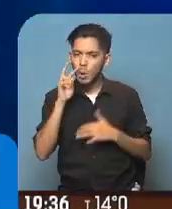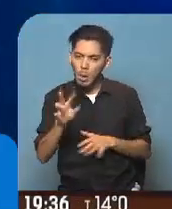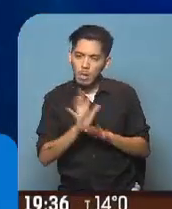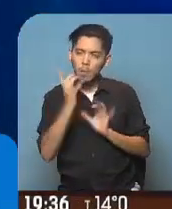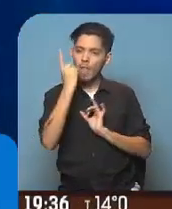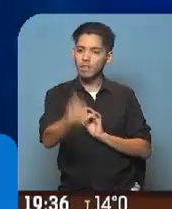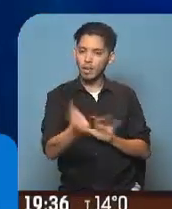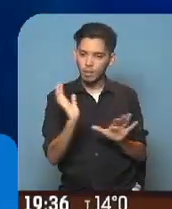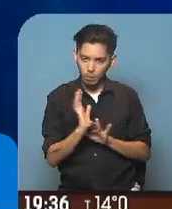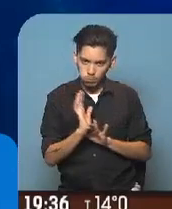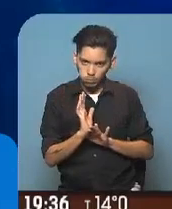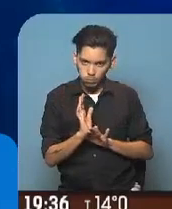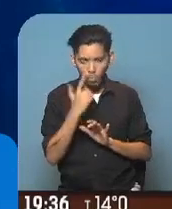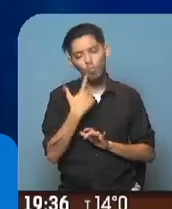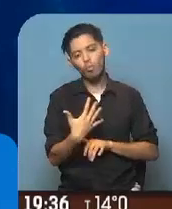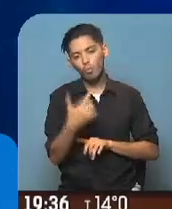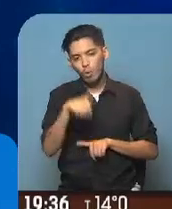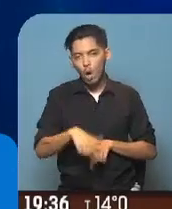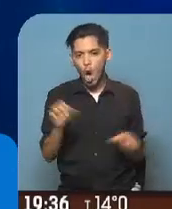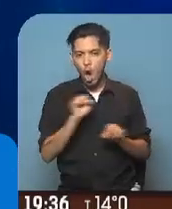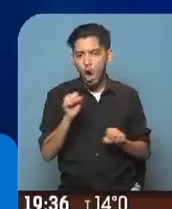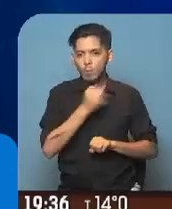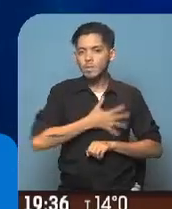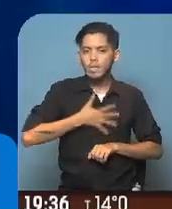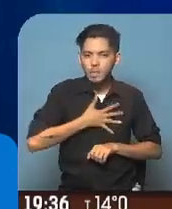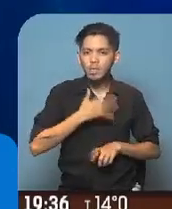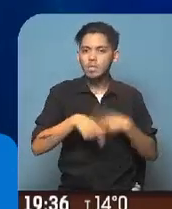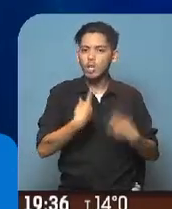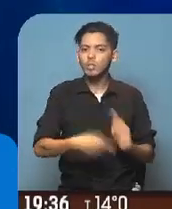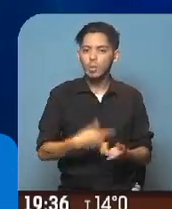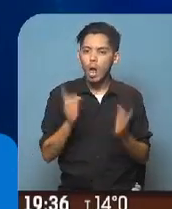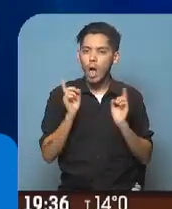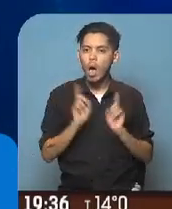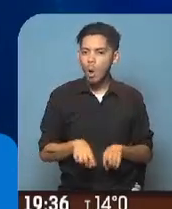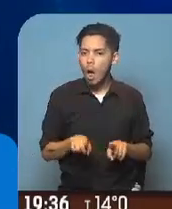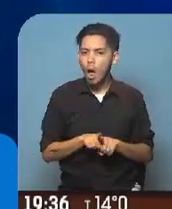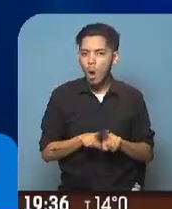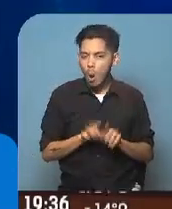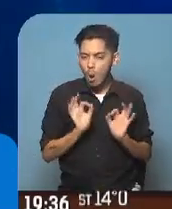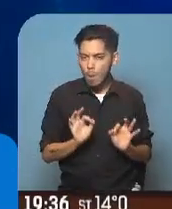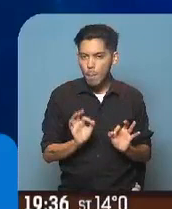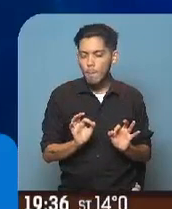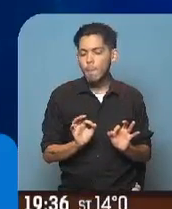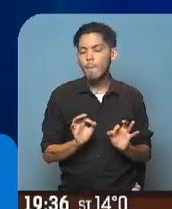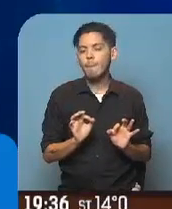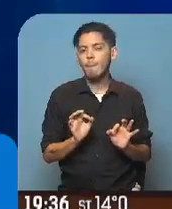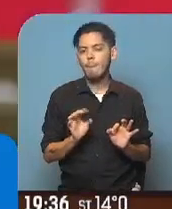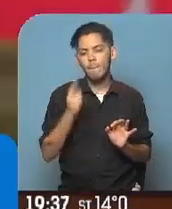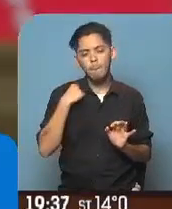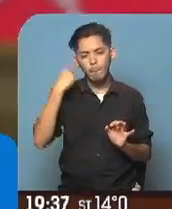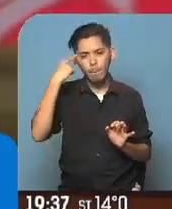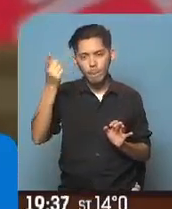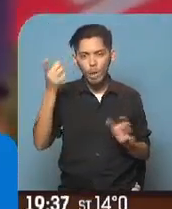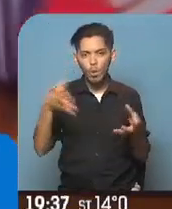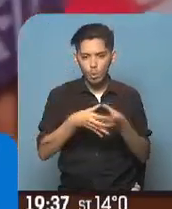así evidentemente el golpe se siente y se va a sentir yo creo que en un grupo como